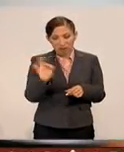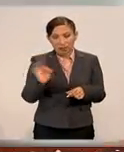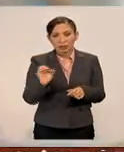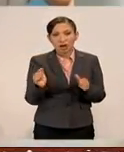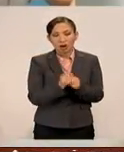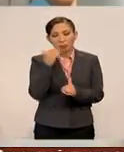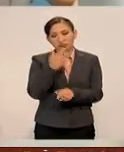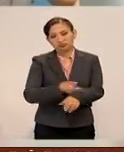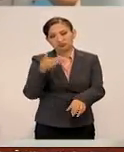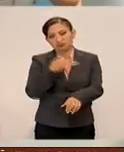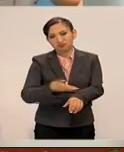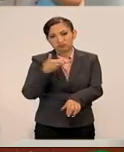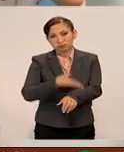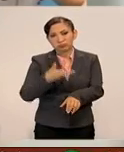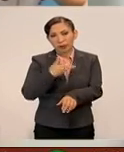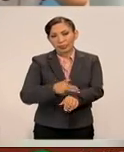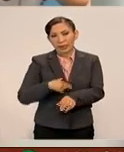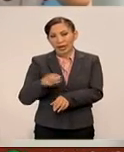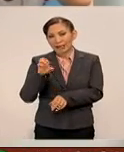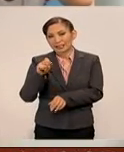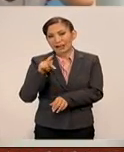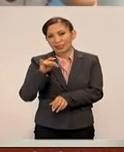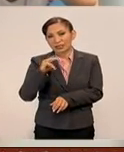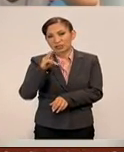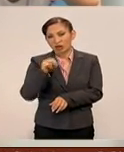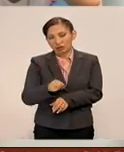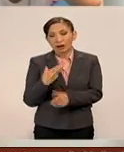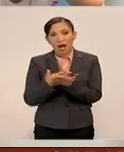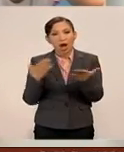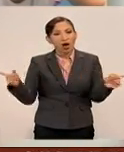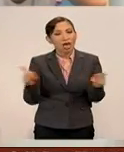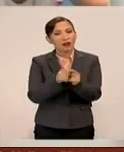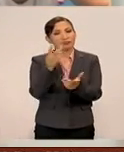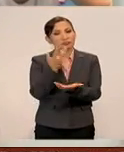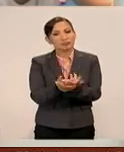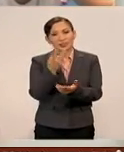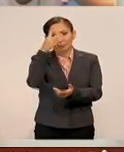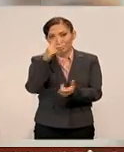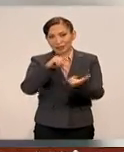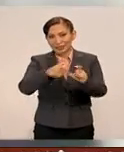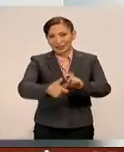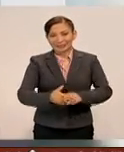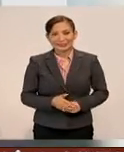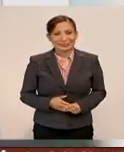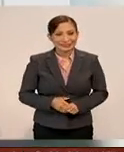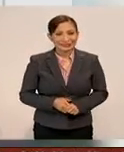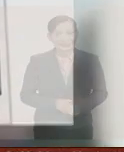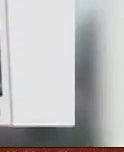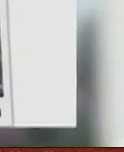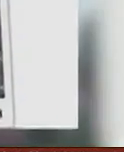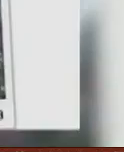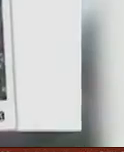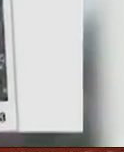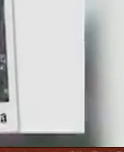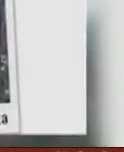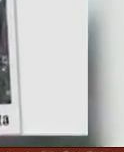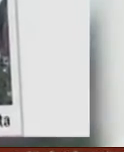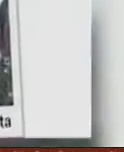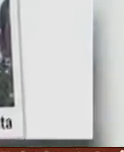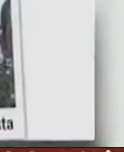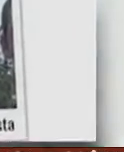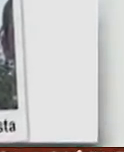través de un procedimiento de extradición. Vamos a una pausa. Esto es México al Día.